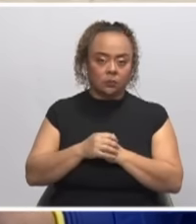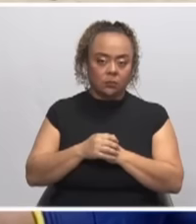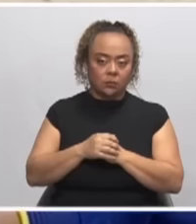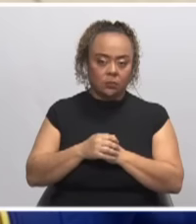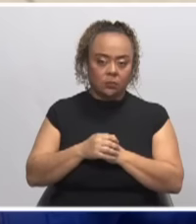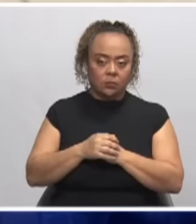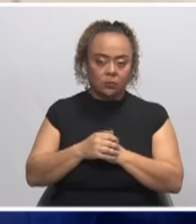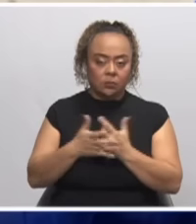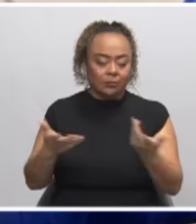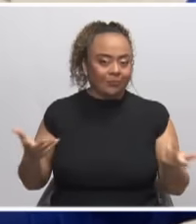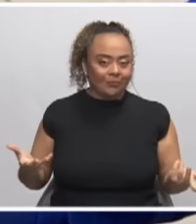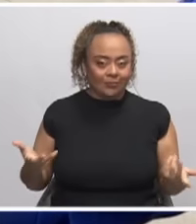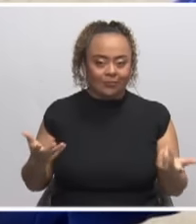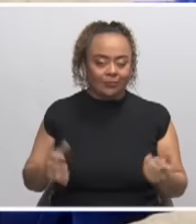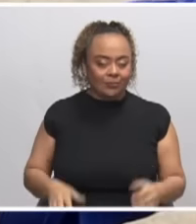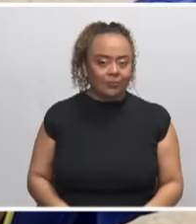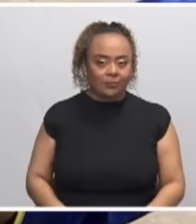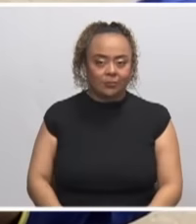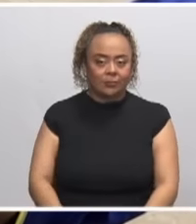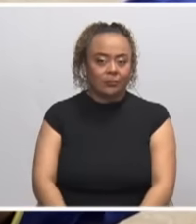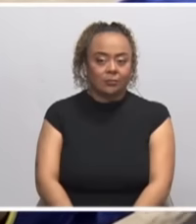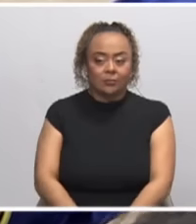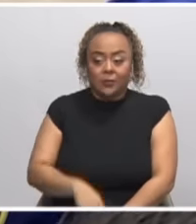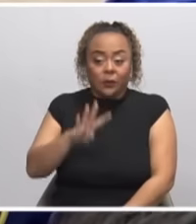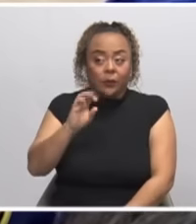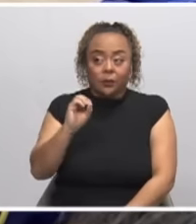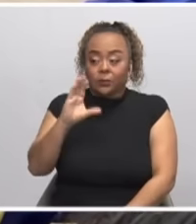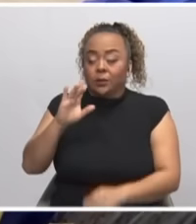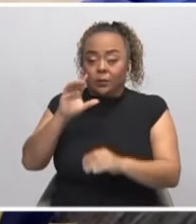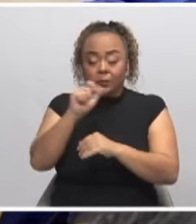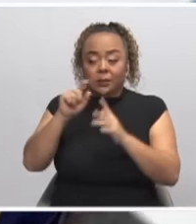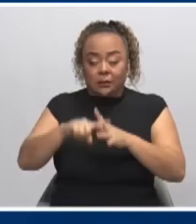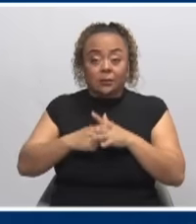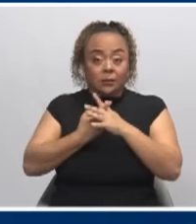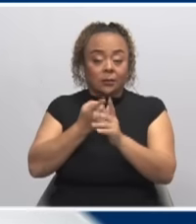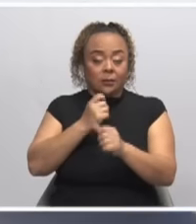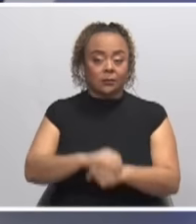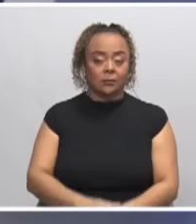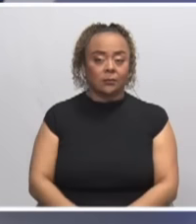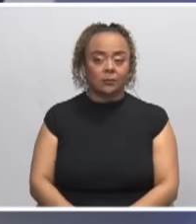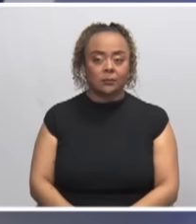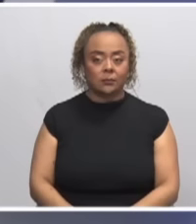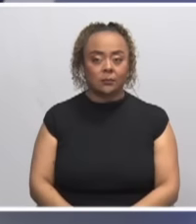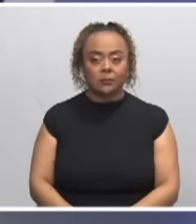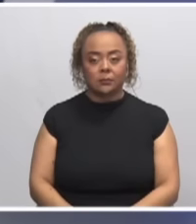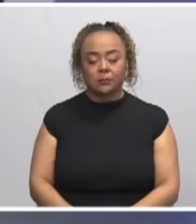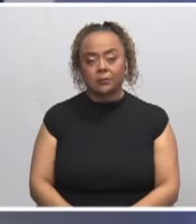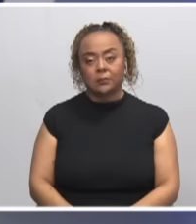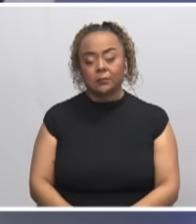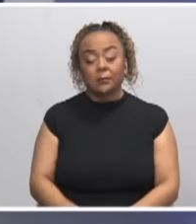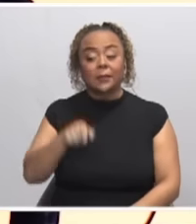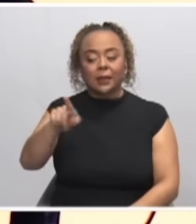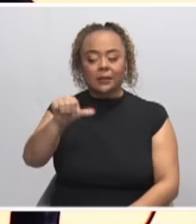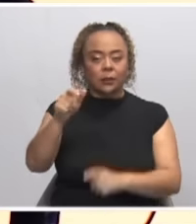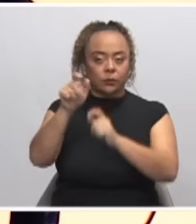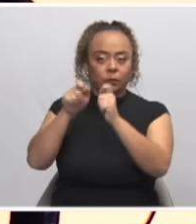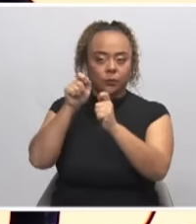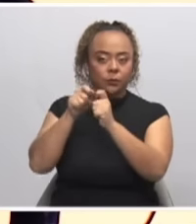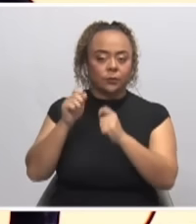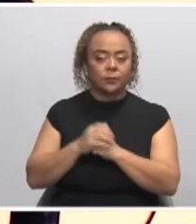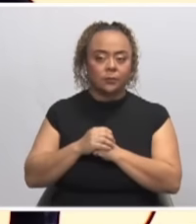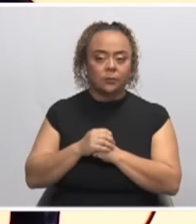se nos alcanza los a los que a los cu o 5 meses de haber iniciado la gestión ese era otro punto